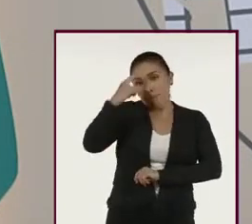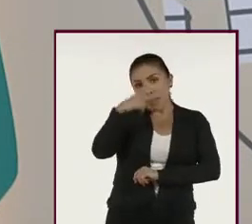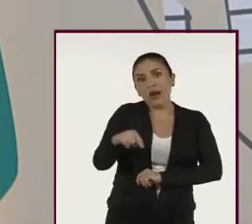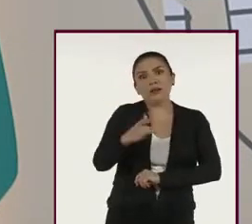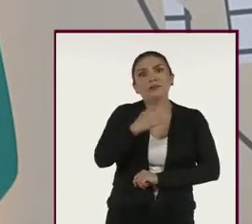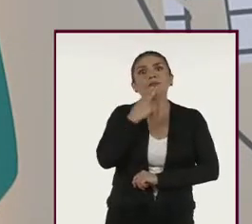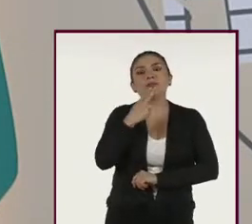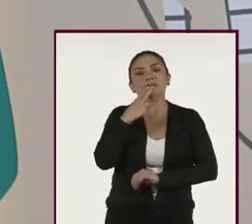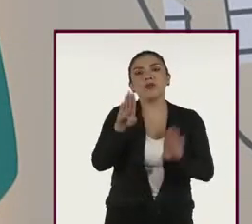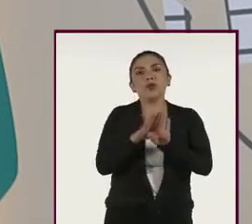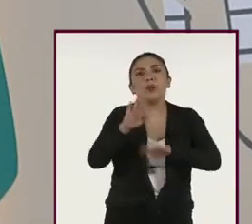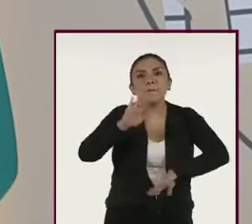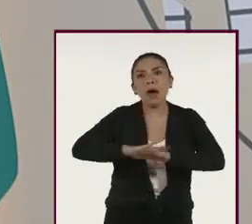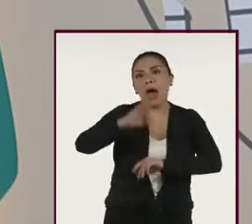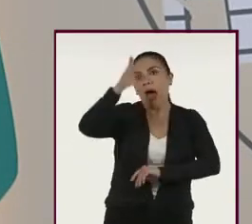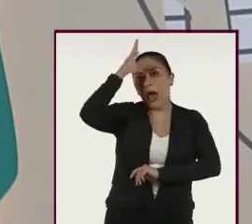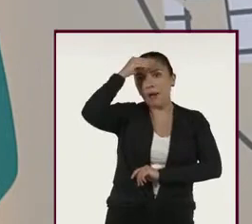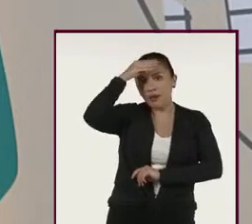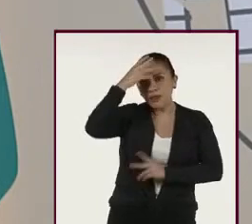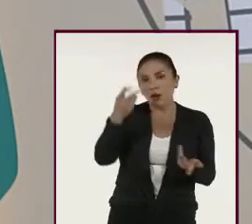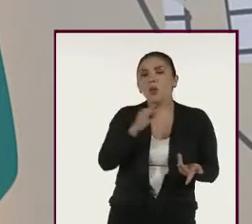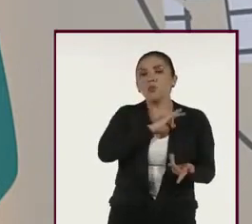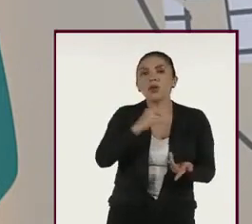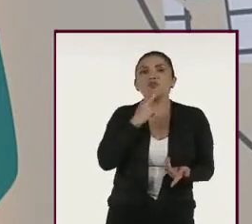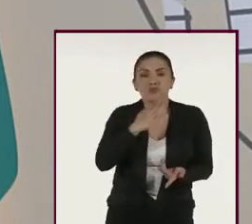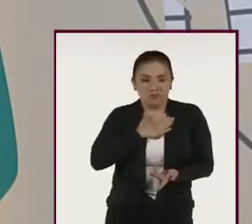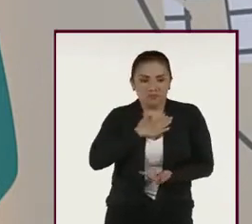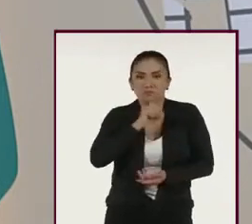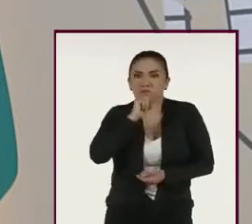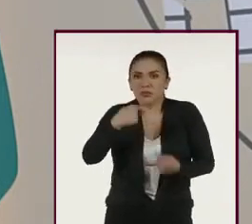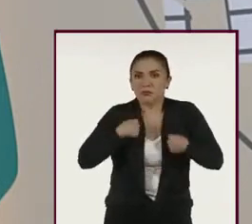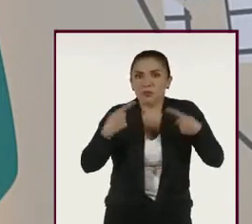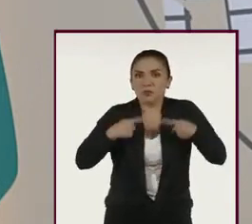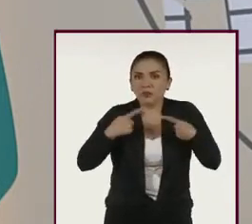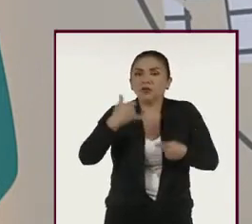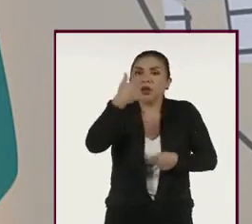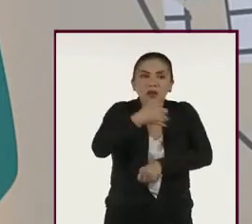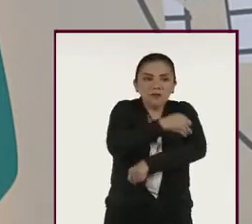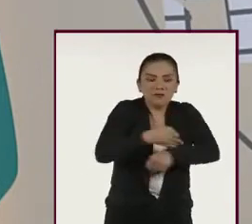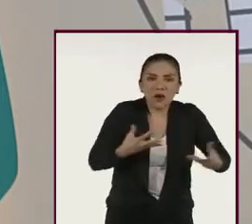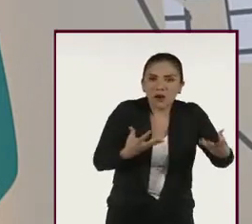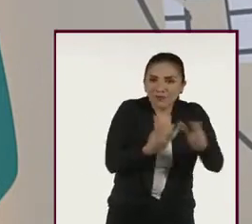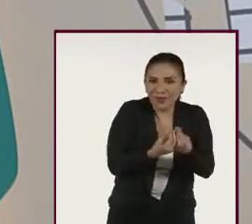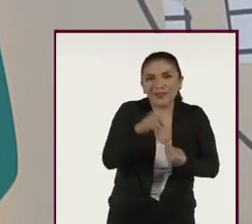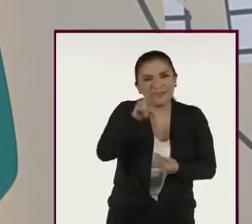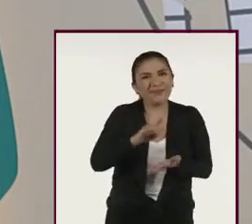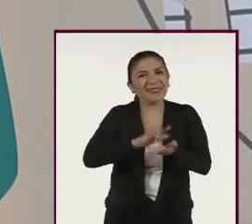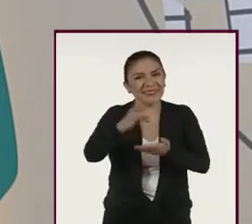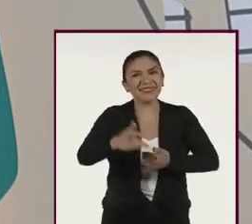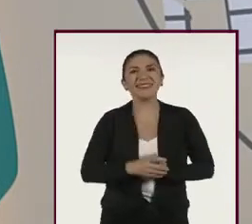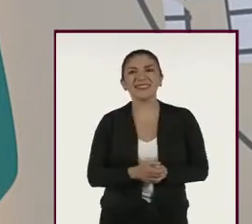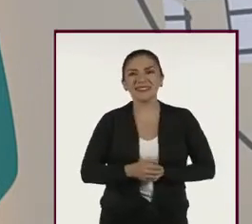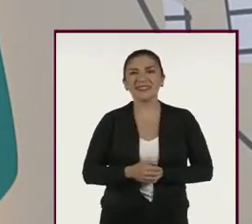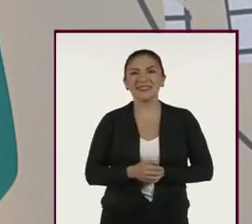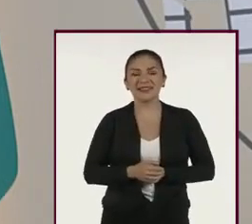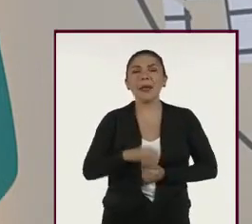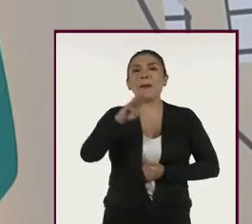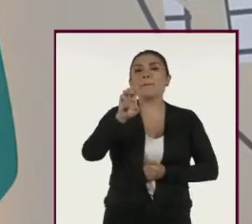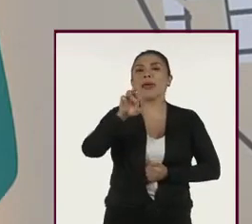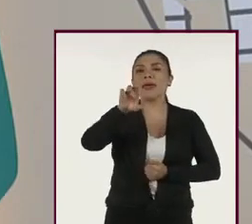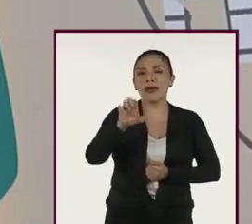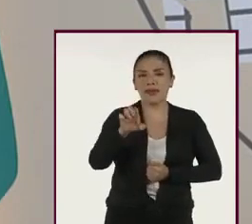nutrir la sabiduría, puede ser aplicable a nosotros y a nuestras familias. Muchas gracias, Sil.